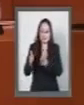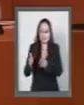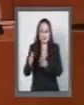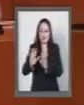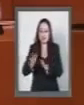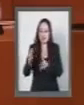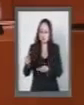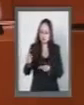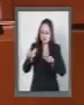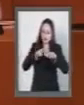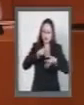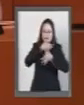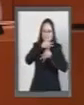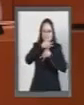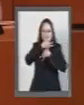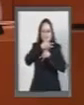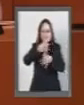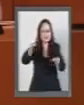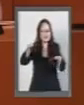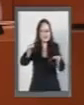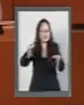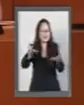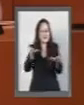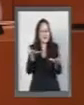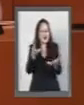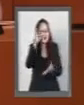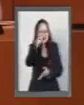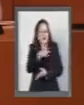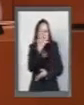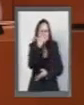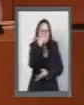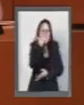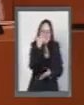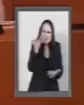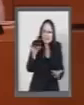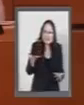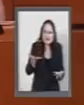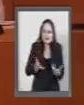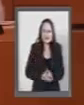ya estaba publicada. Es una vergüenza.